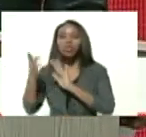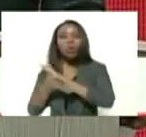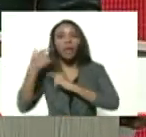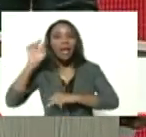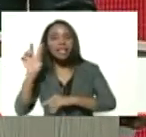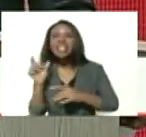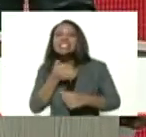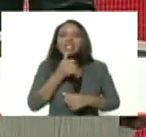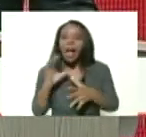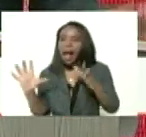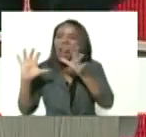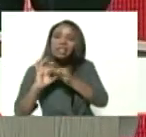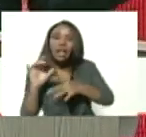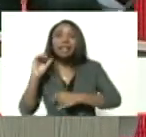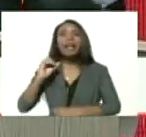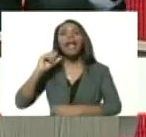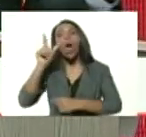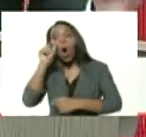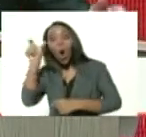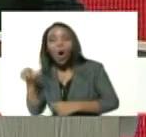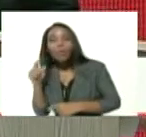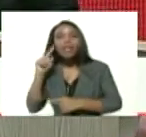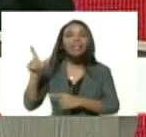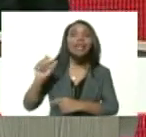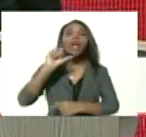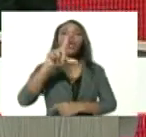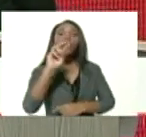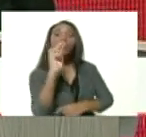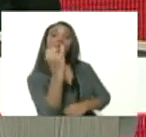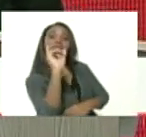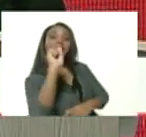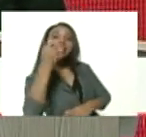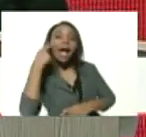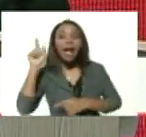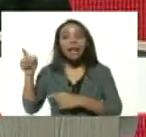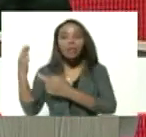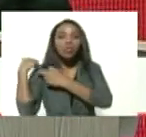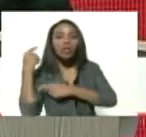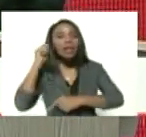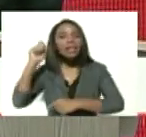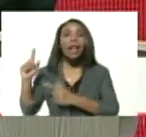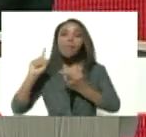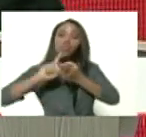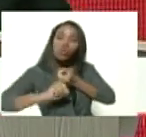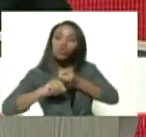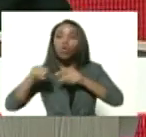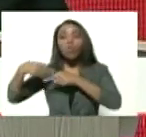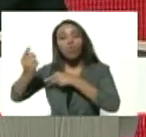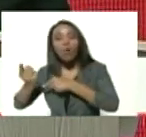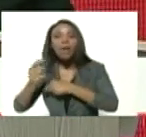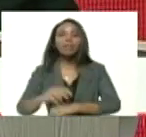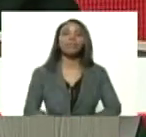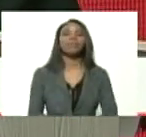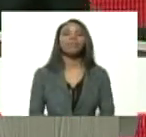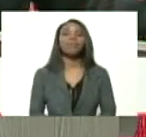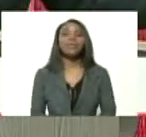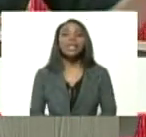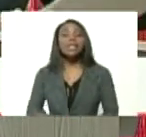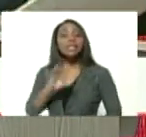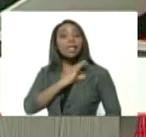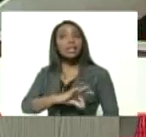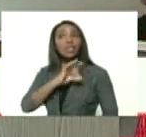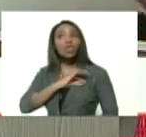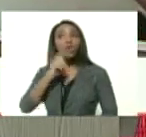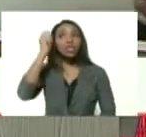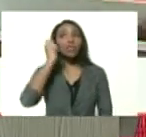es el enlace entre Cliver Alcalá, Luis Ortega Díaz, Germán Ferrer, que es el esposo de Luis Ortega Díaz, y el señor